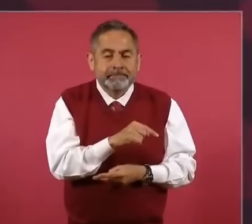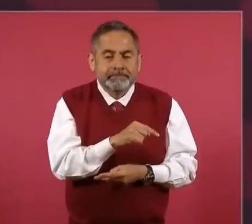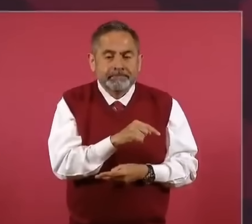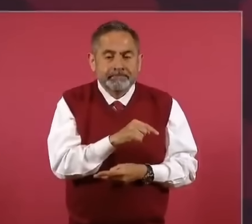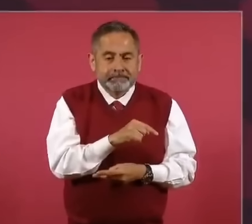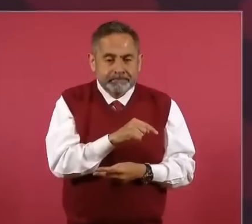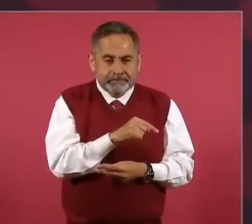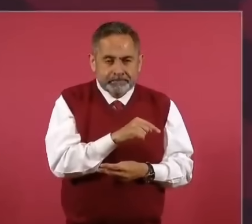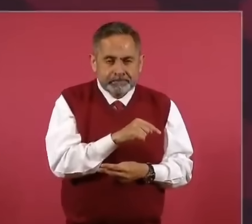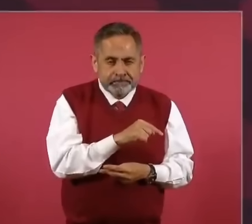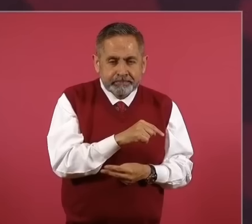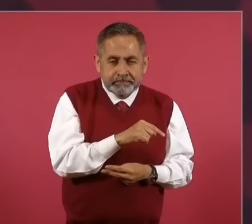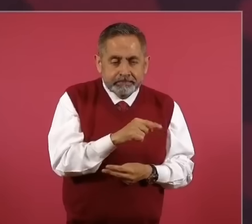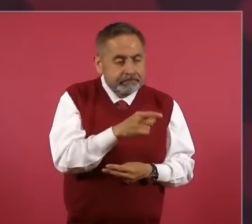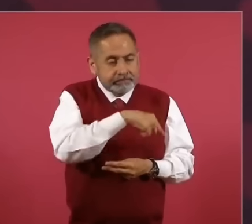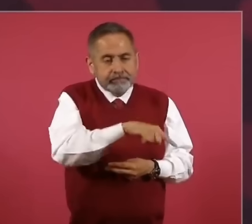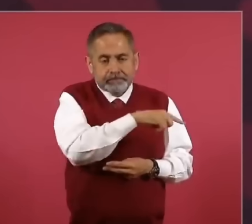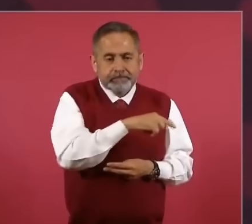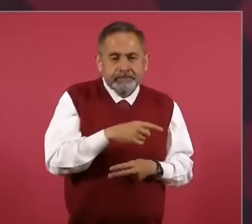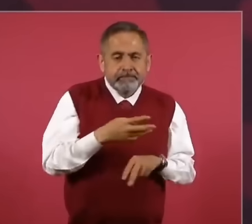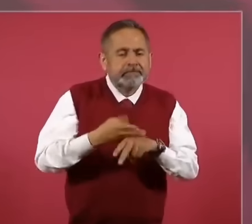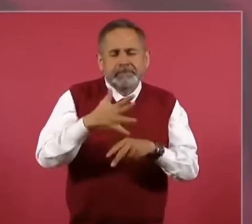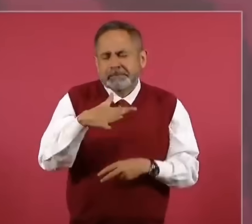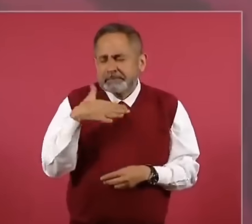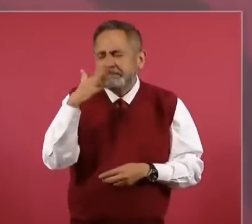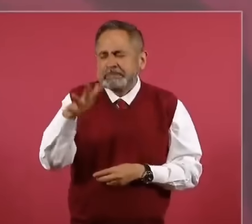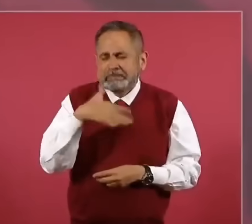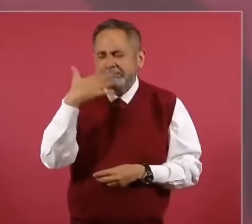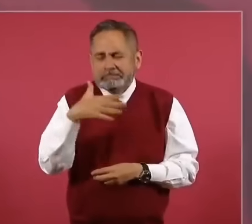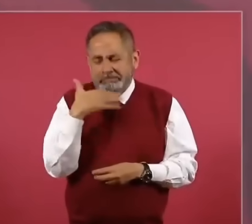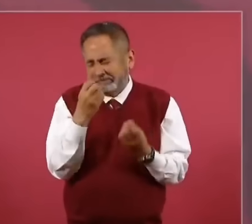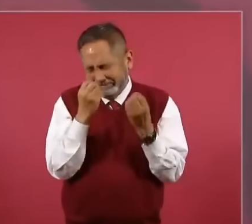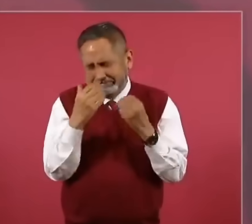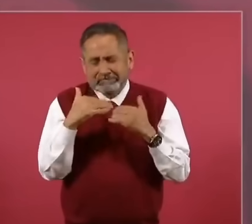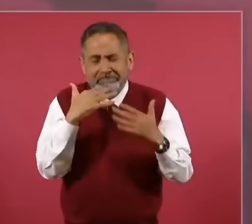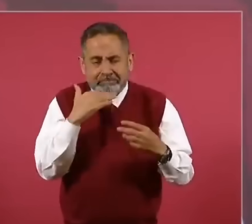son muy corruptos,